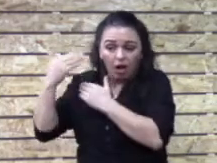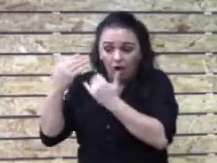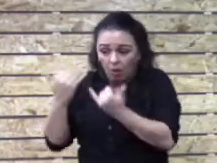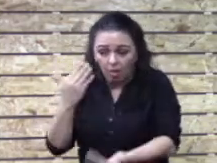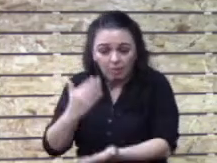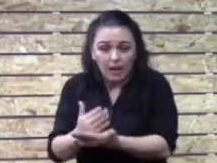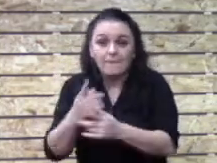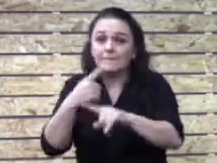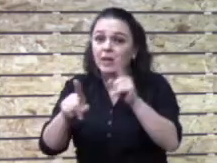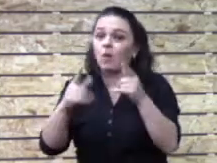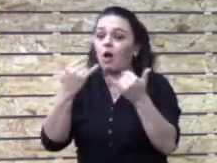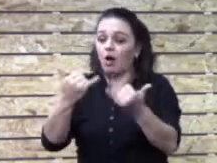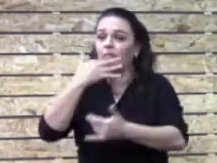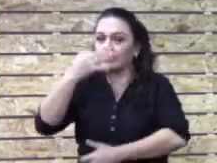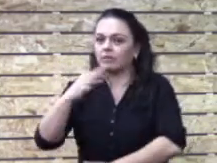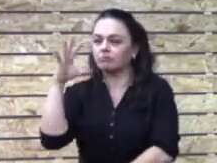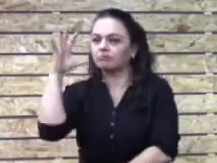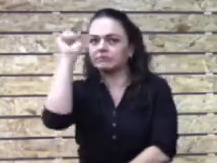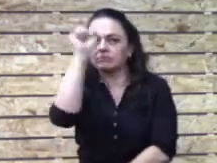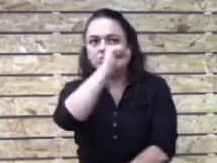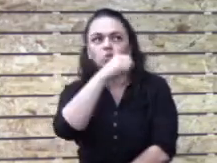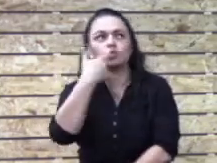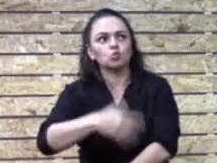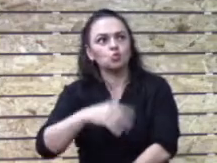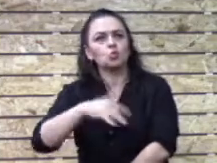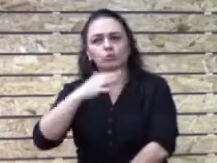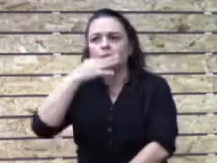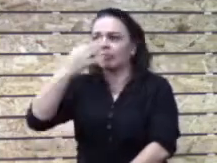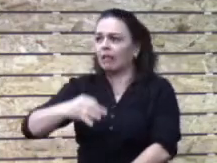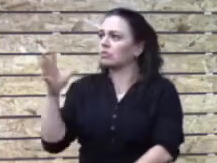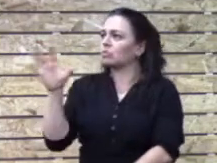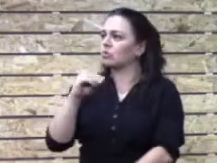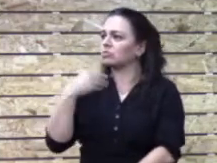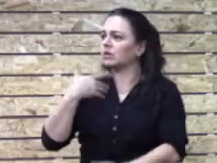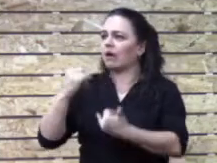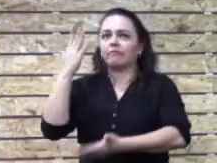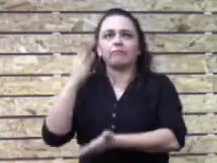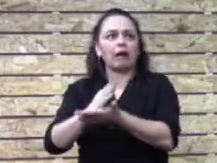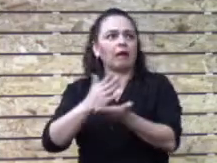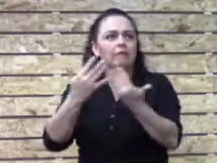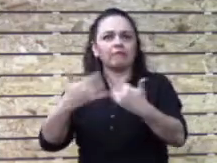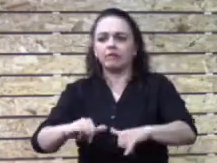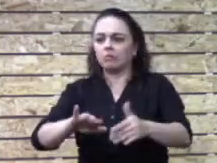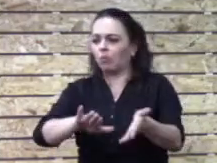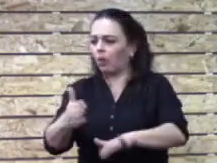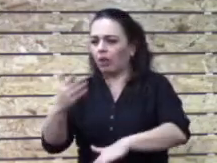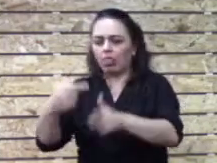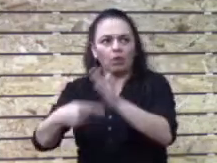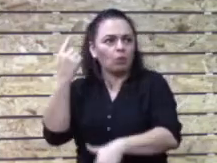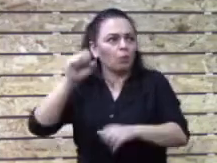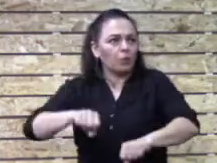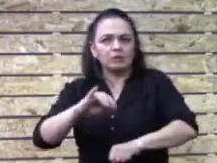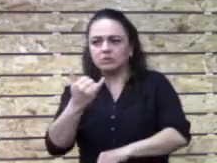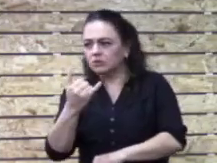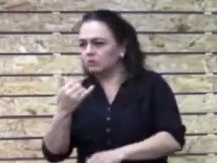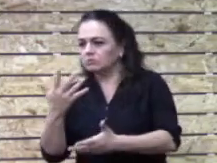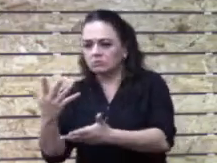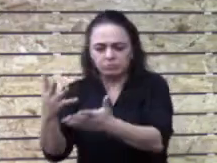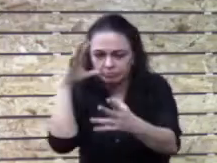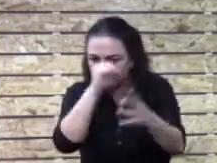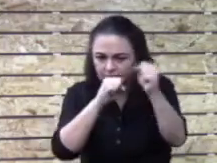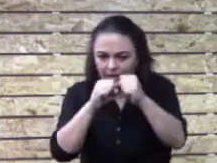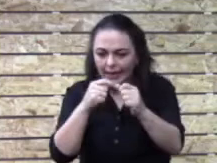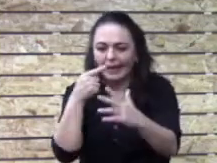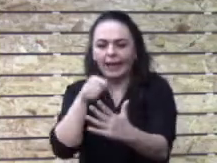cuenta que sí es real. Que todo se puede acabar de un momento a otro. Esto nos ayuda a temer al